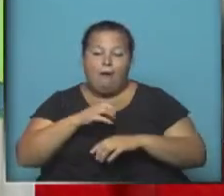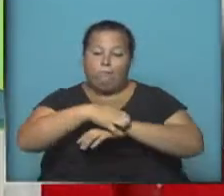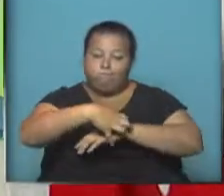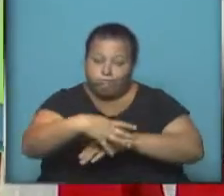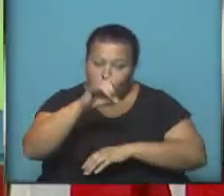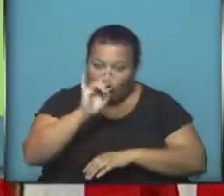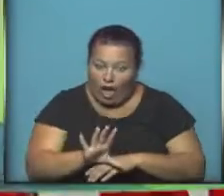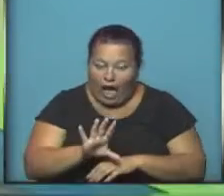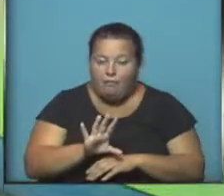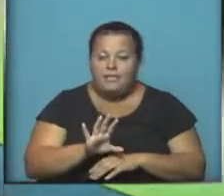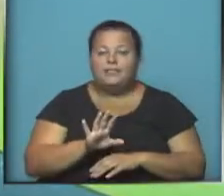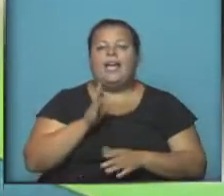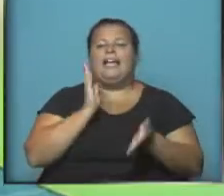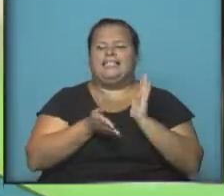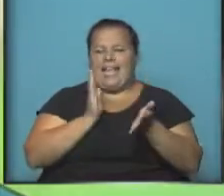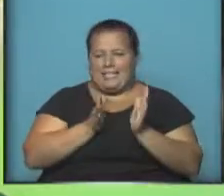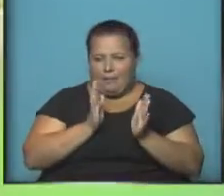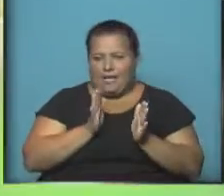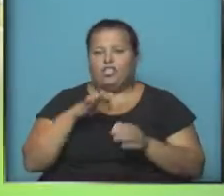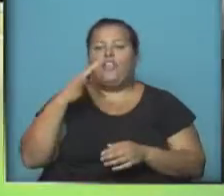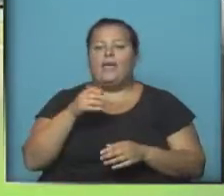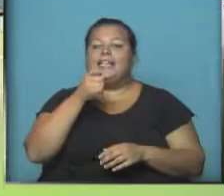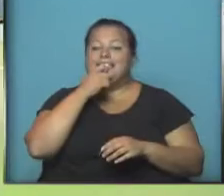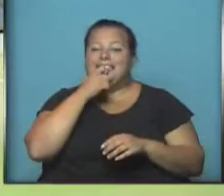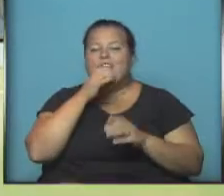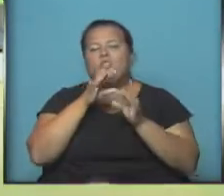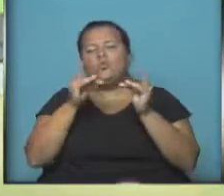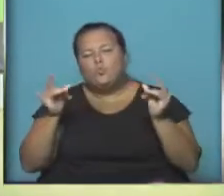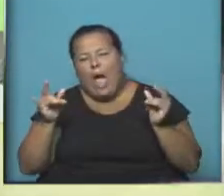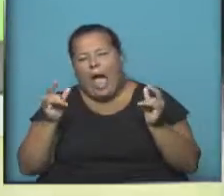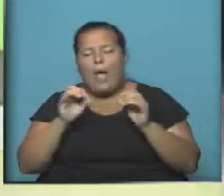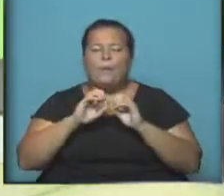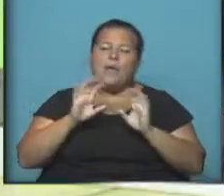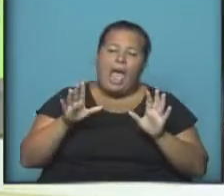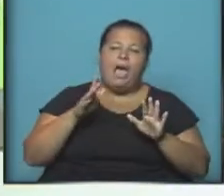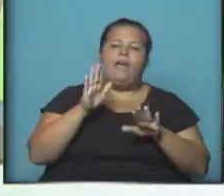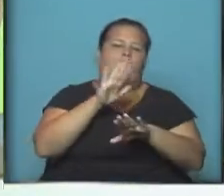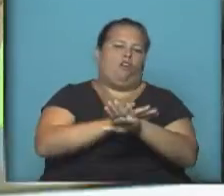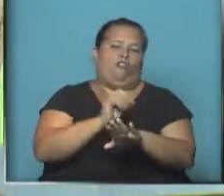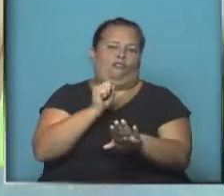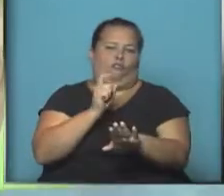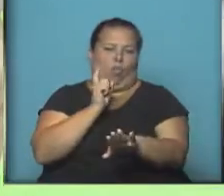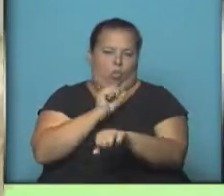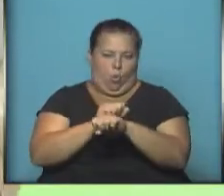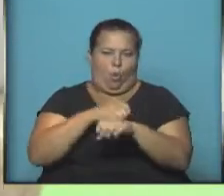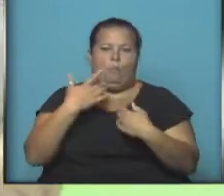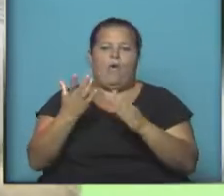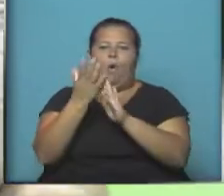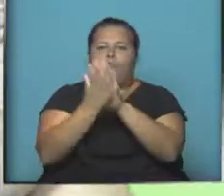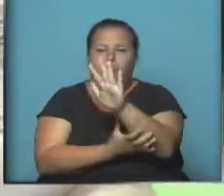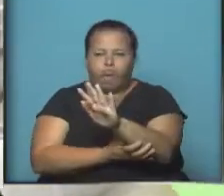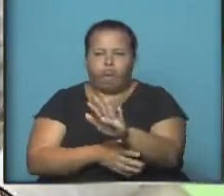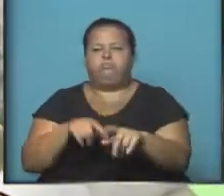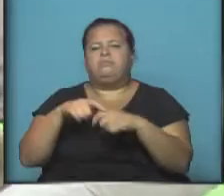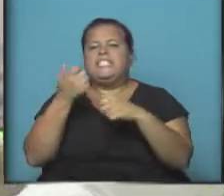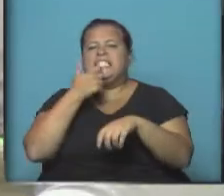esguince, los tratamientos que se tienen que hacer es, si es una lesión moderada grave, generalmente inmovilizarlos. Puede ser con una bota, puede ser